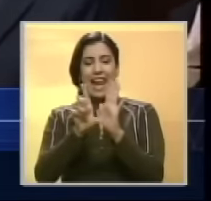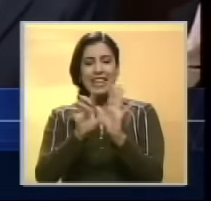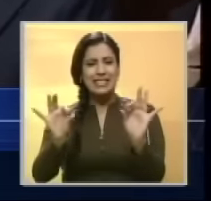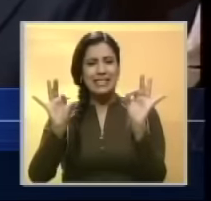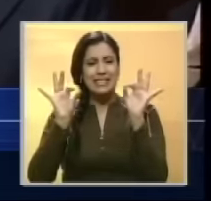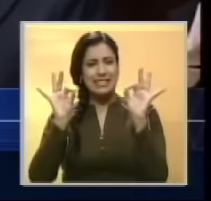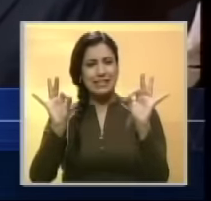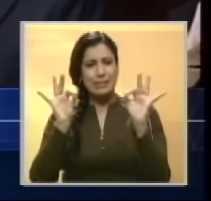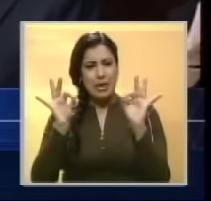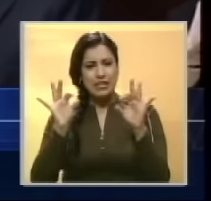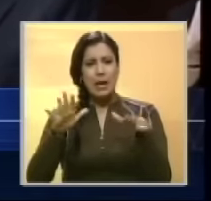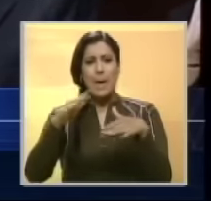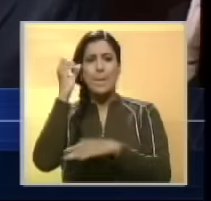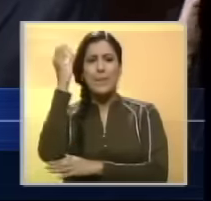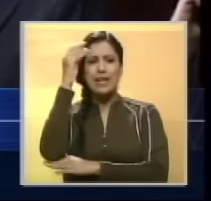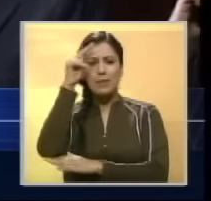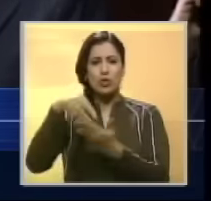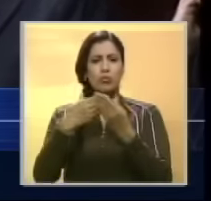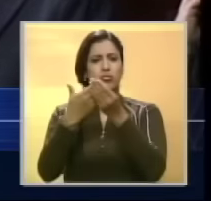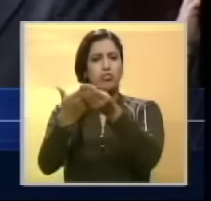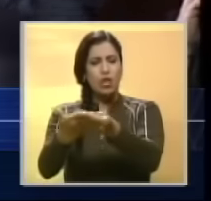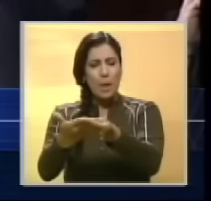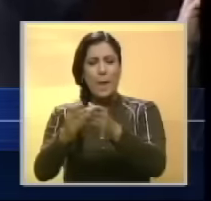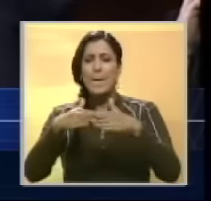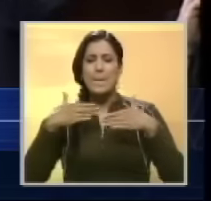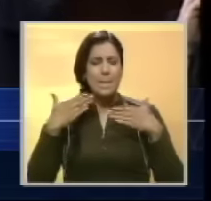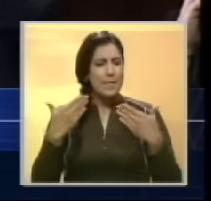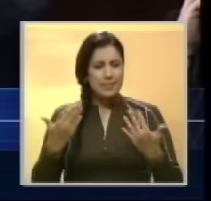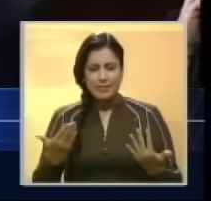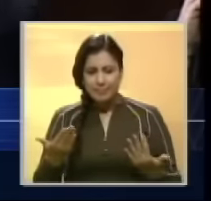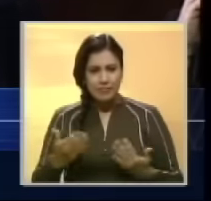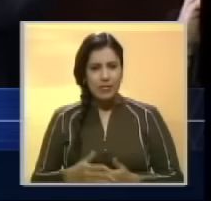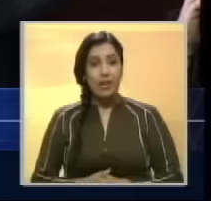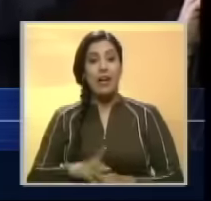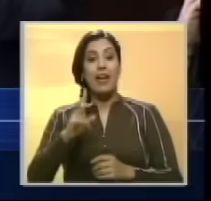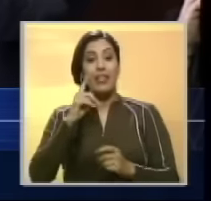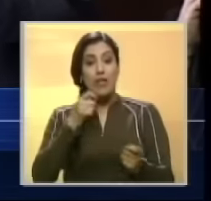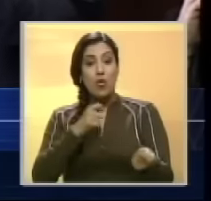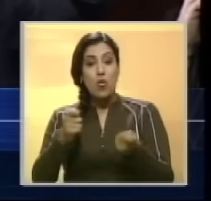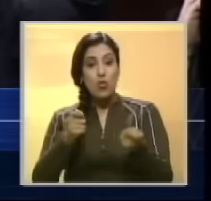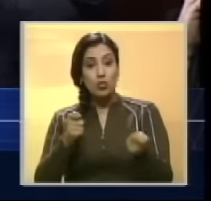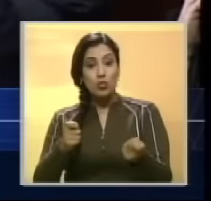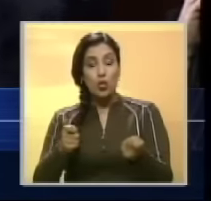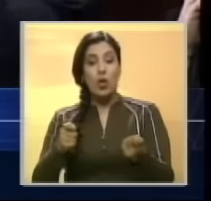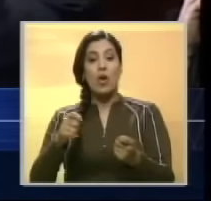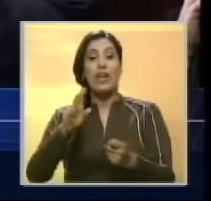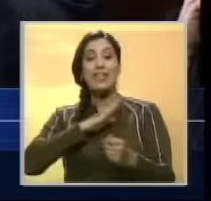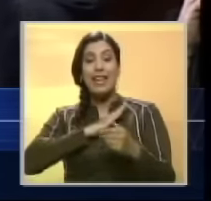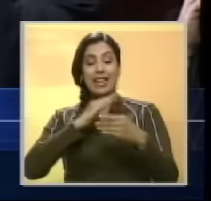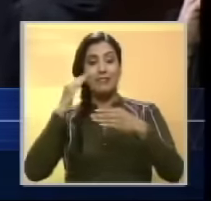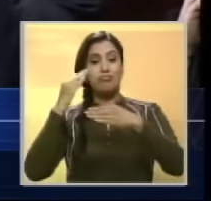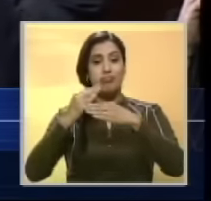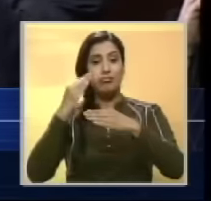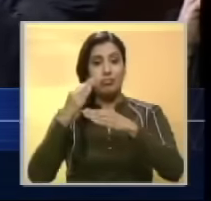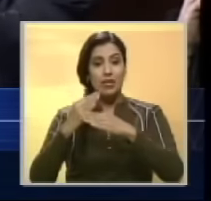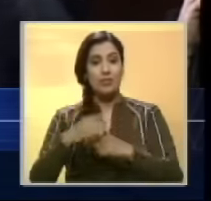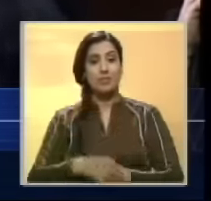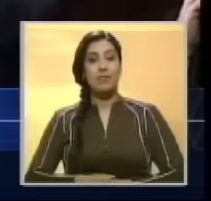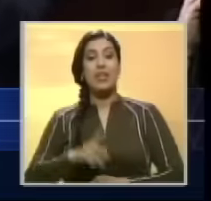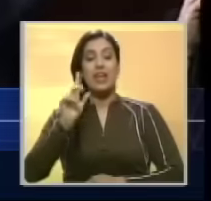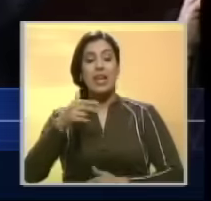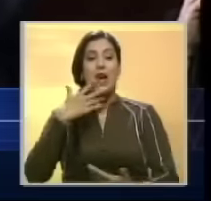especial ante el parlamento para que regulamos pongamos límites